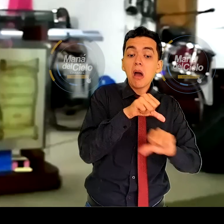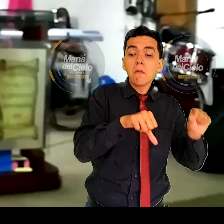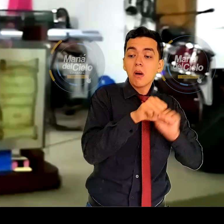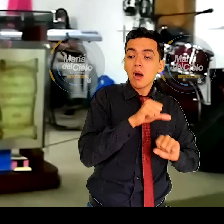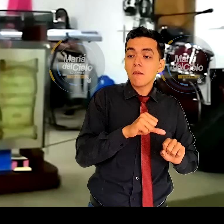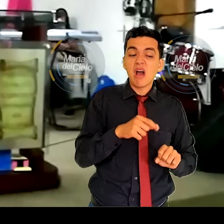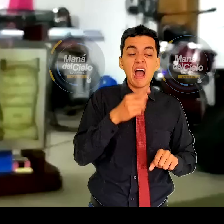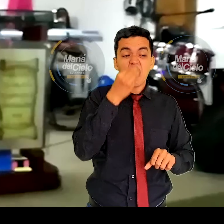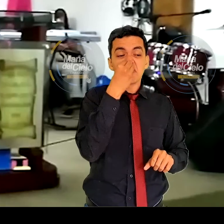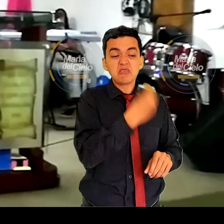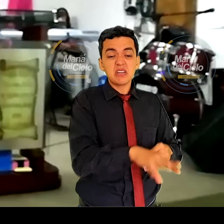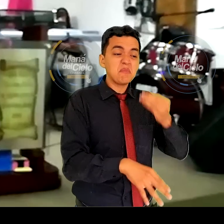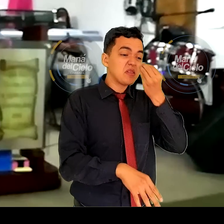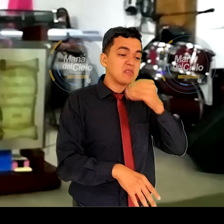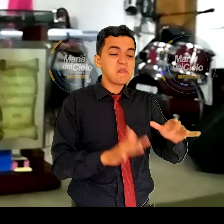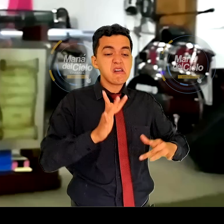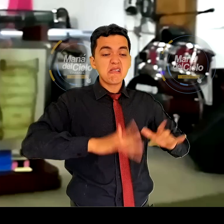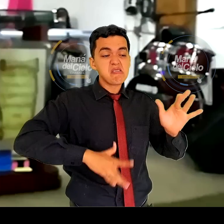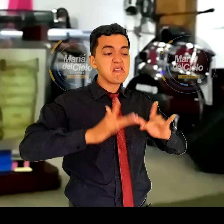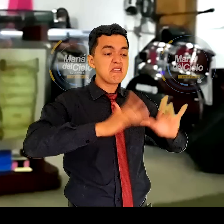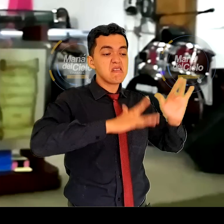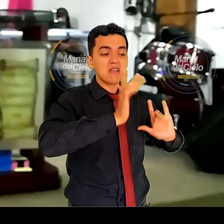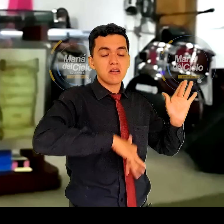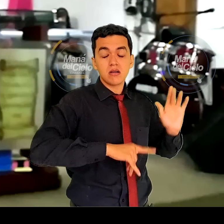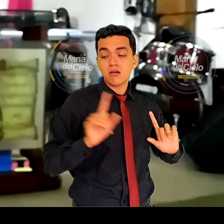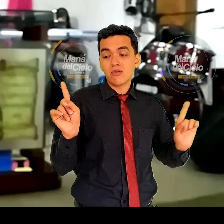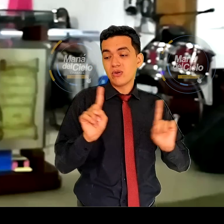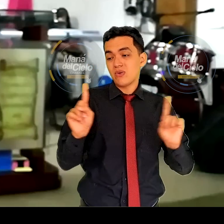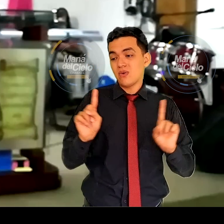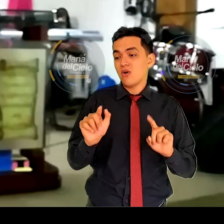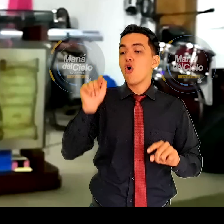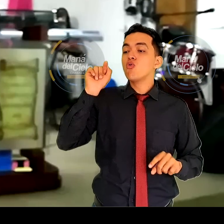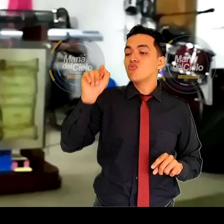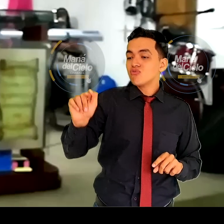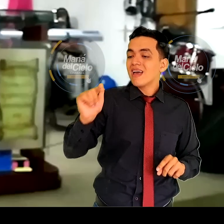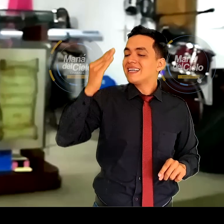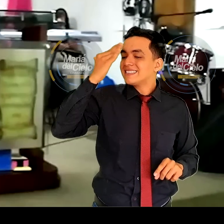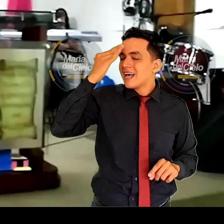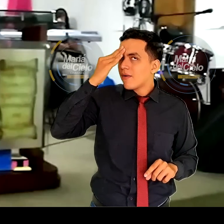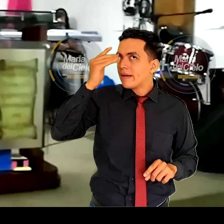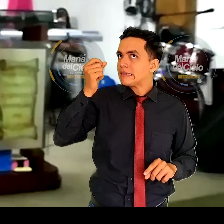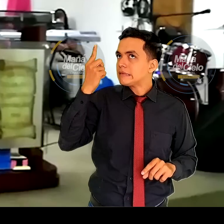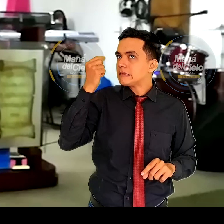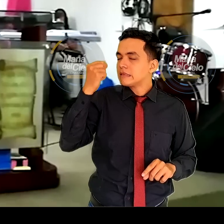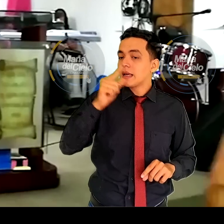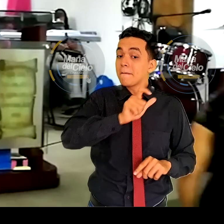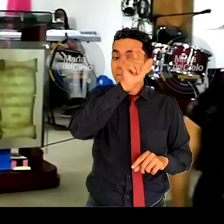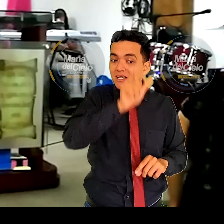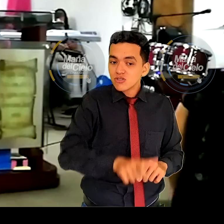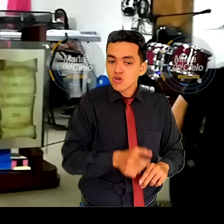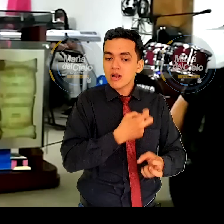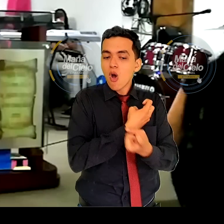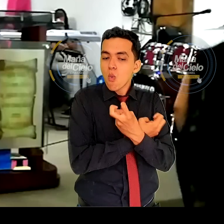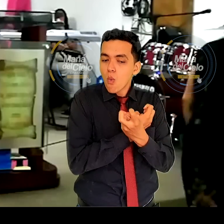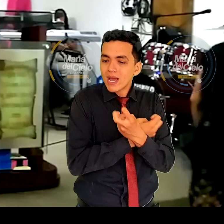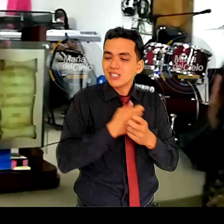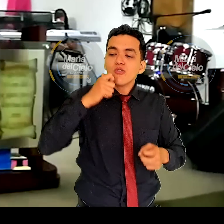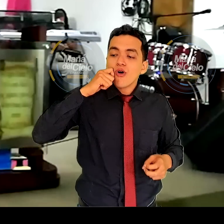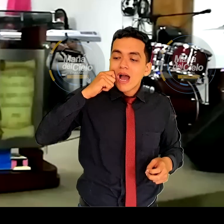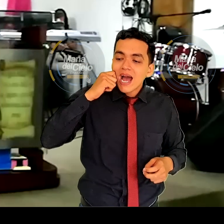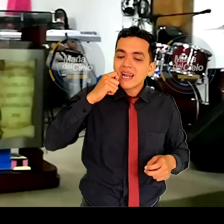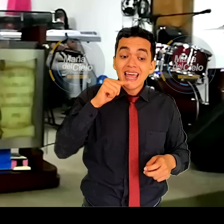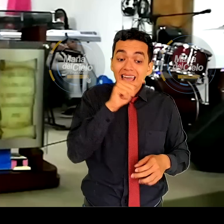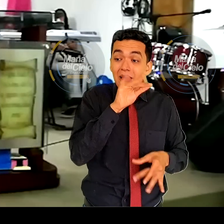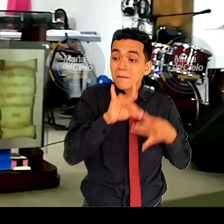porque este no le va a servir, porque aquel tampoco le va a servir. ¿Por qué? Porque usted no se casó con un ángel, usted se casó con una persona de carne y hueso. Y cuando